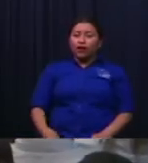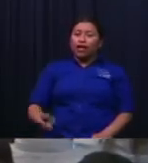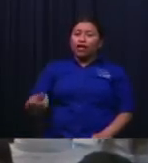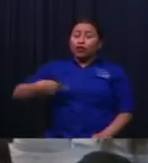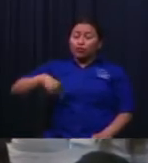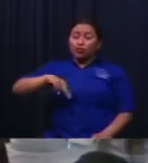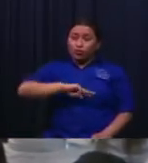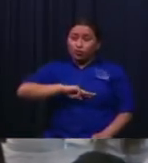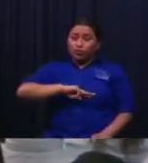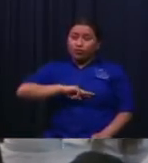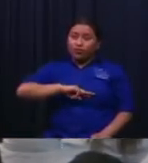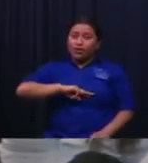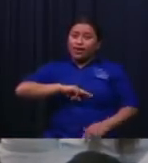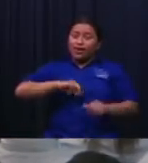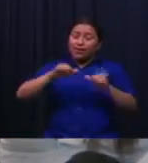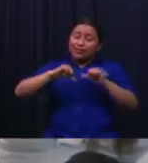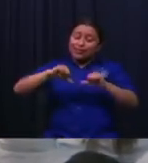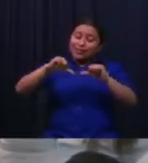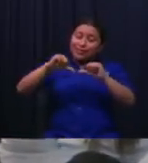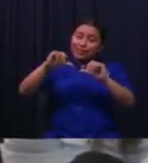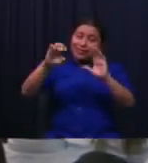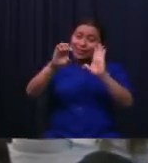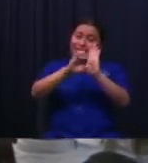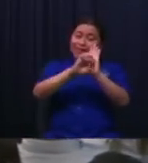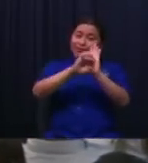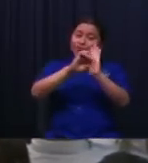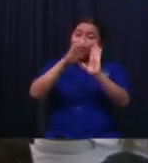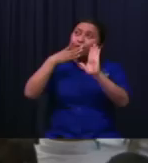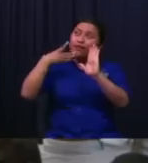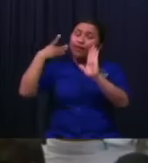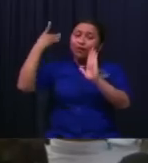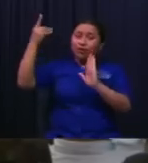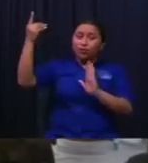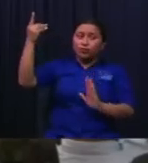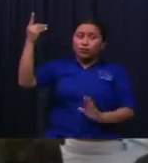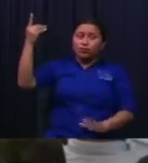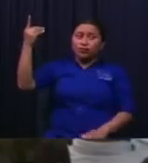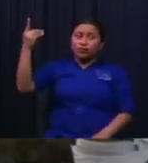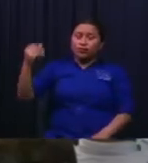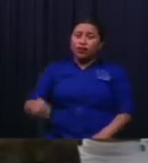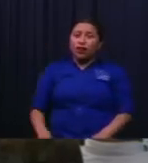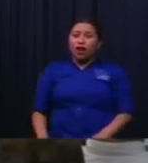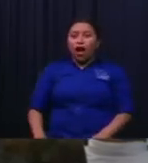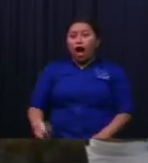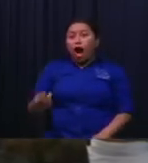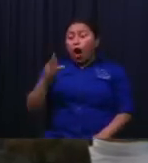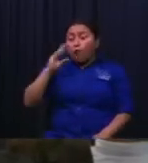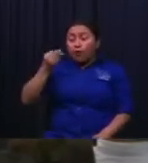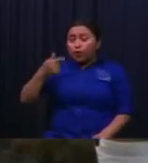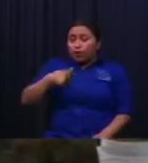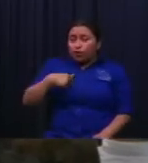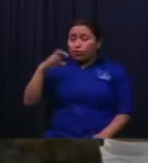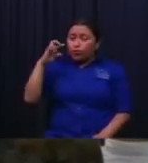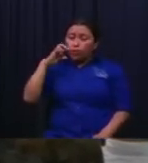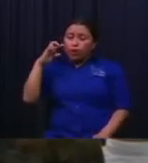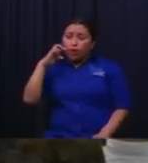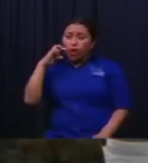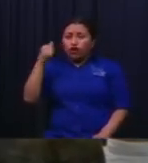ejemplo. ¿Sí? Porque no puedes decir, porque yo soy el papá, yo lo voy a